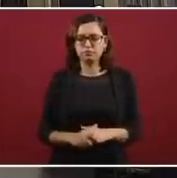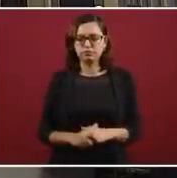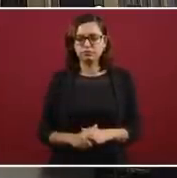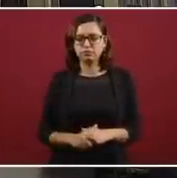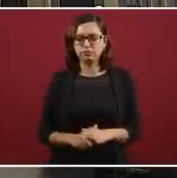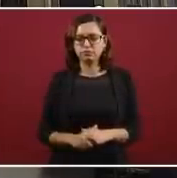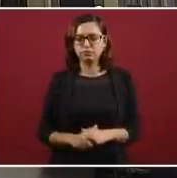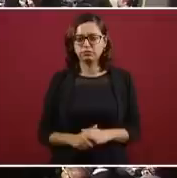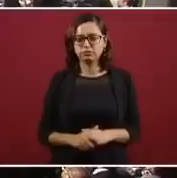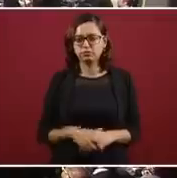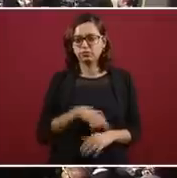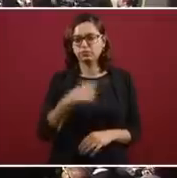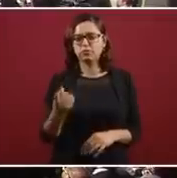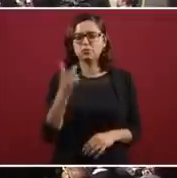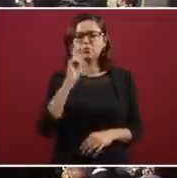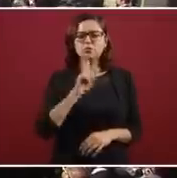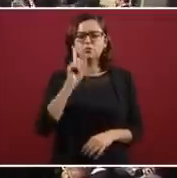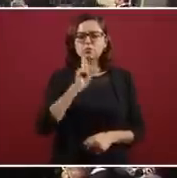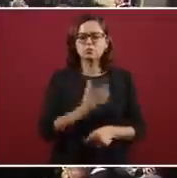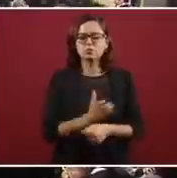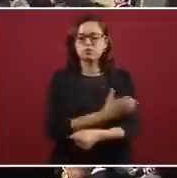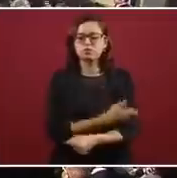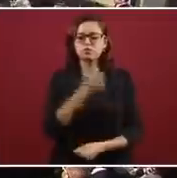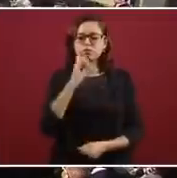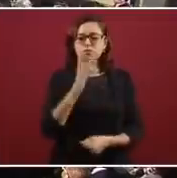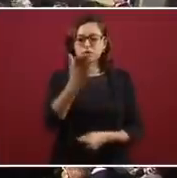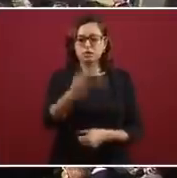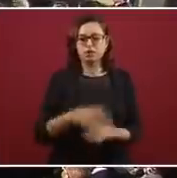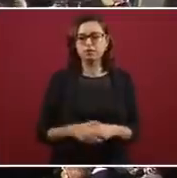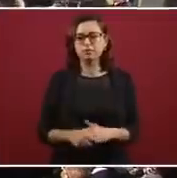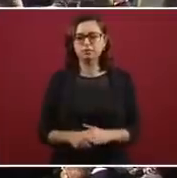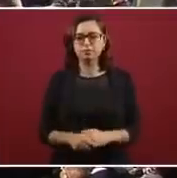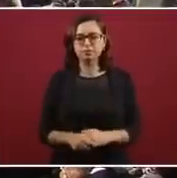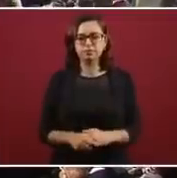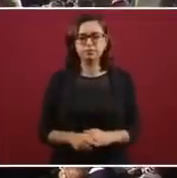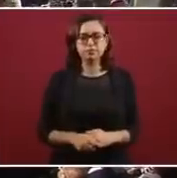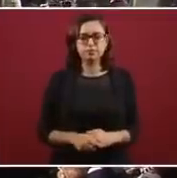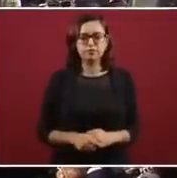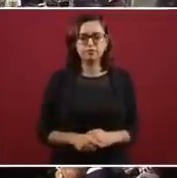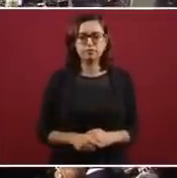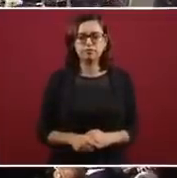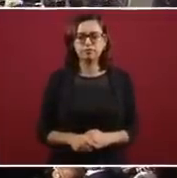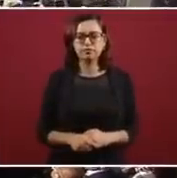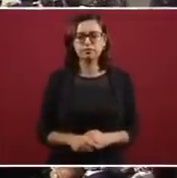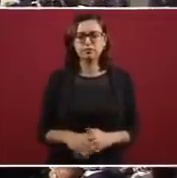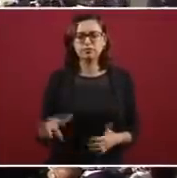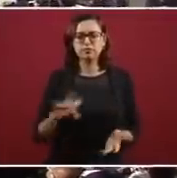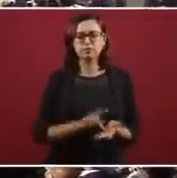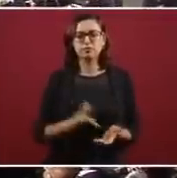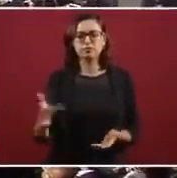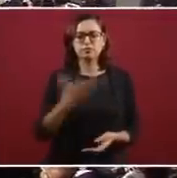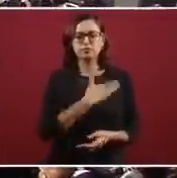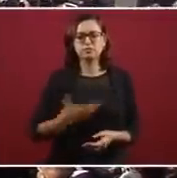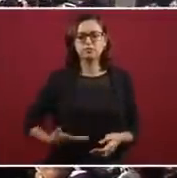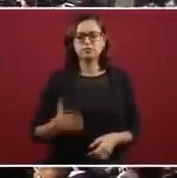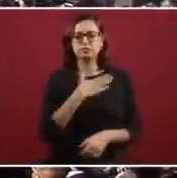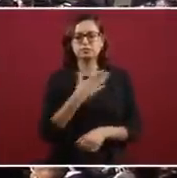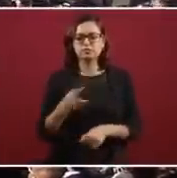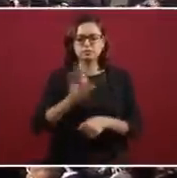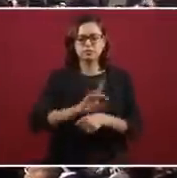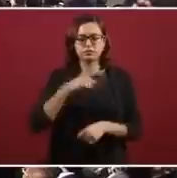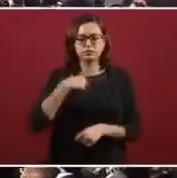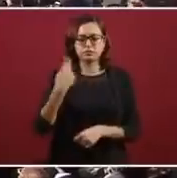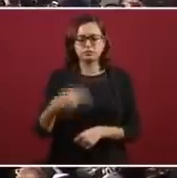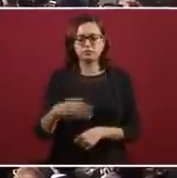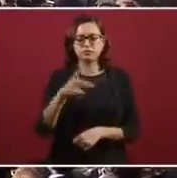vámonos con una mujer, compañera. Gracias, presidente. Buenos días. Daniela Barragán, de